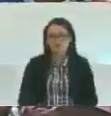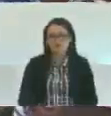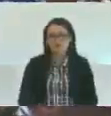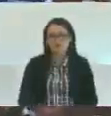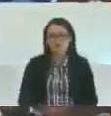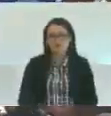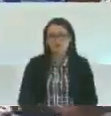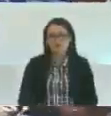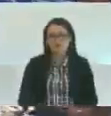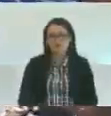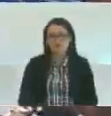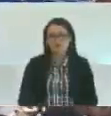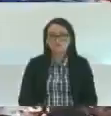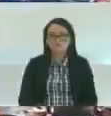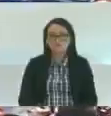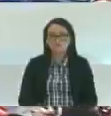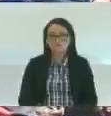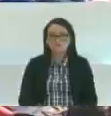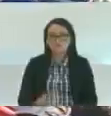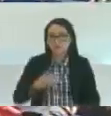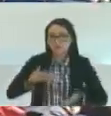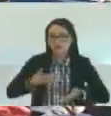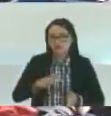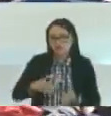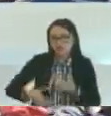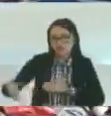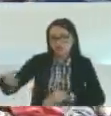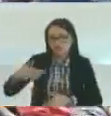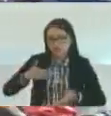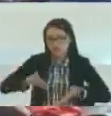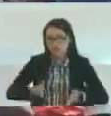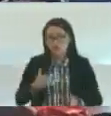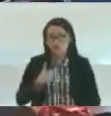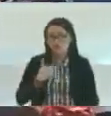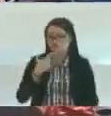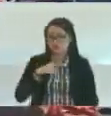Yo no vengo de cuna de oro, no vengo de cuna de oro.